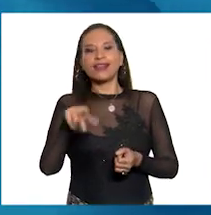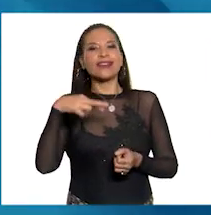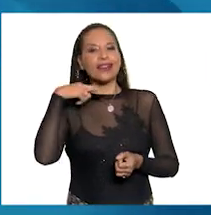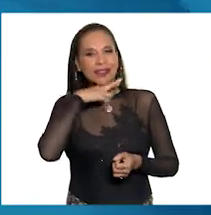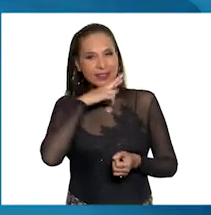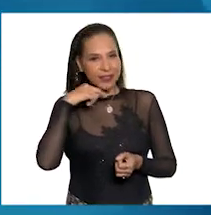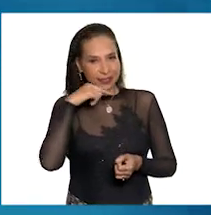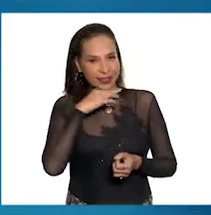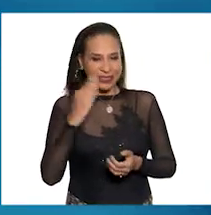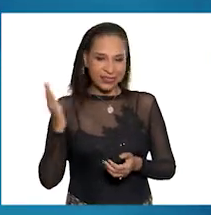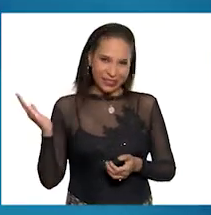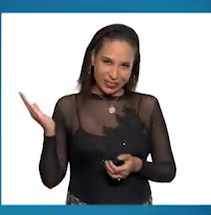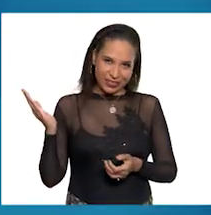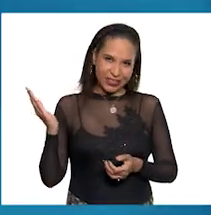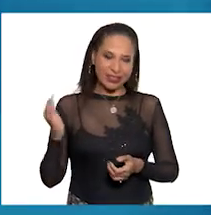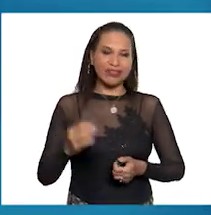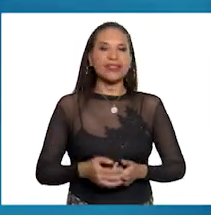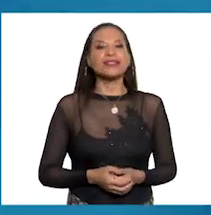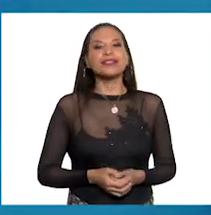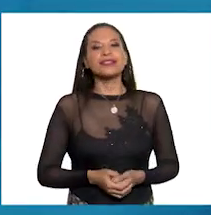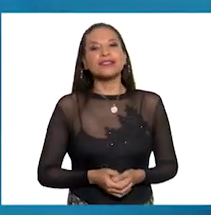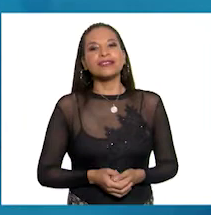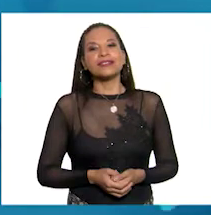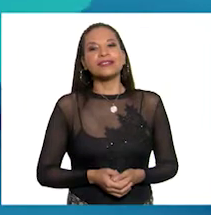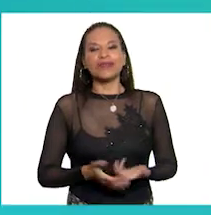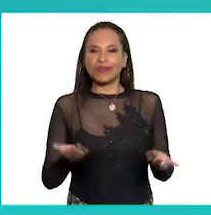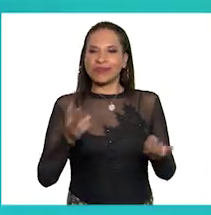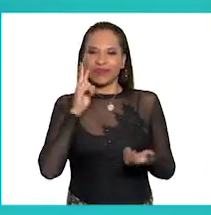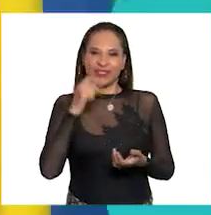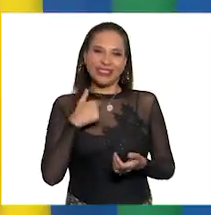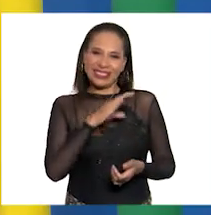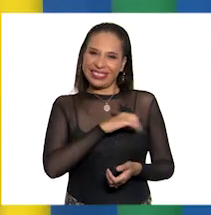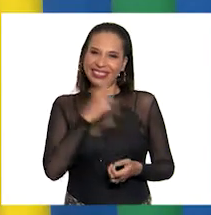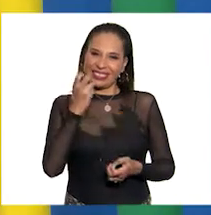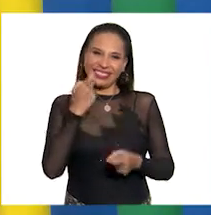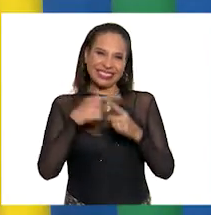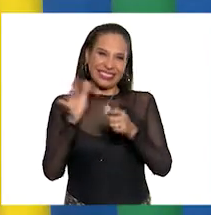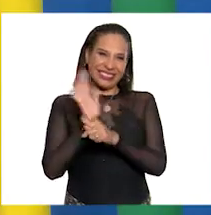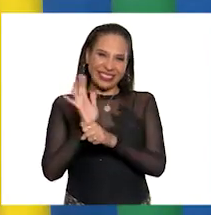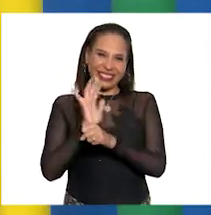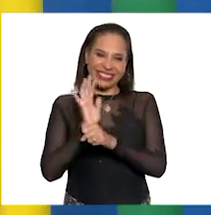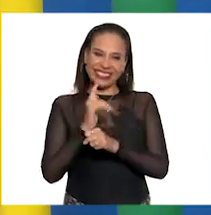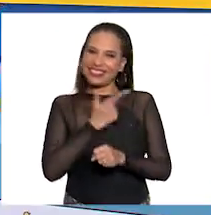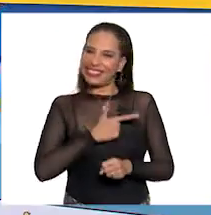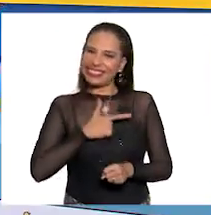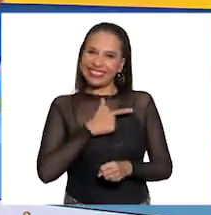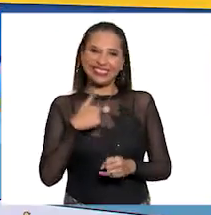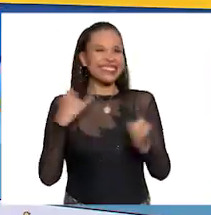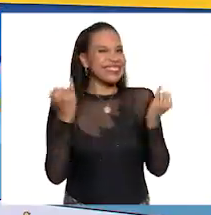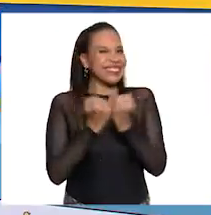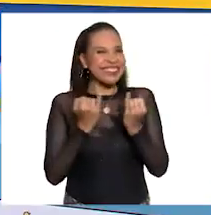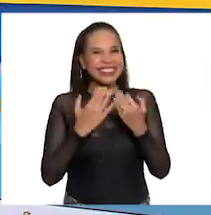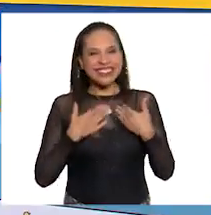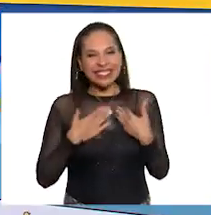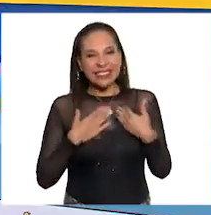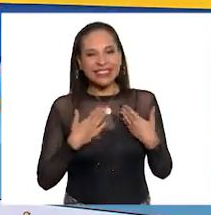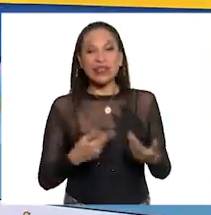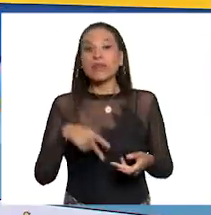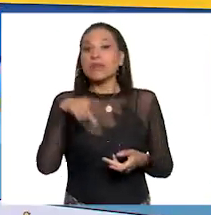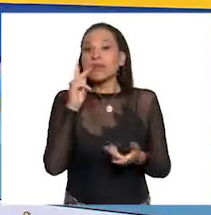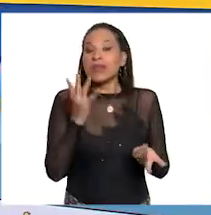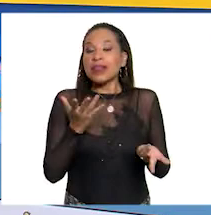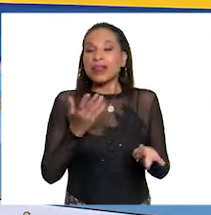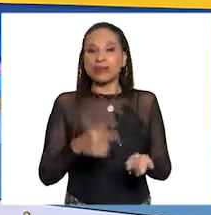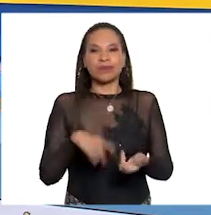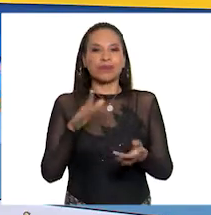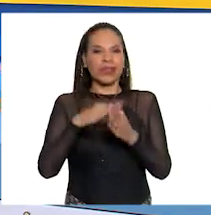Moreno, conocido por su personaje Cantinflas. ¡Ay, cómo me encantan estas películas! ¡Ay, a mí también! Sin embargo,